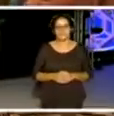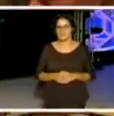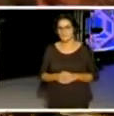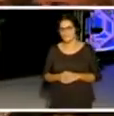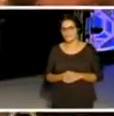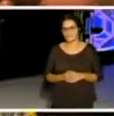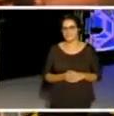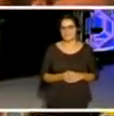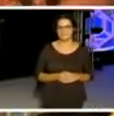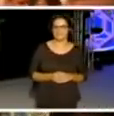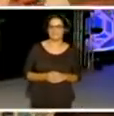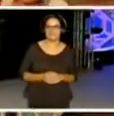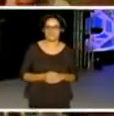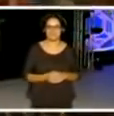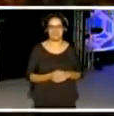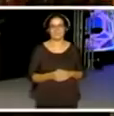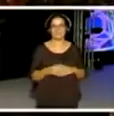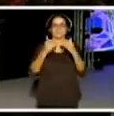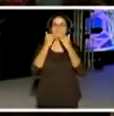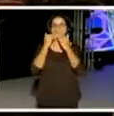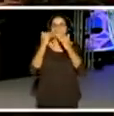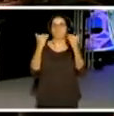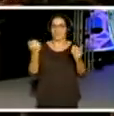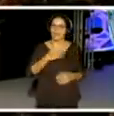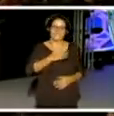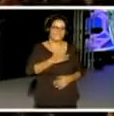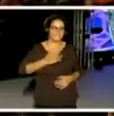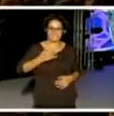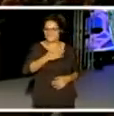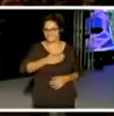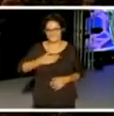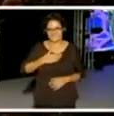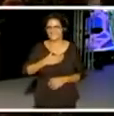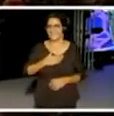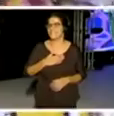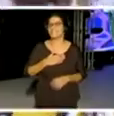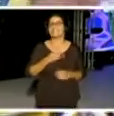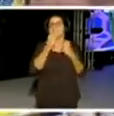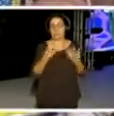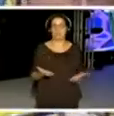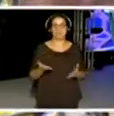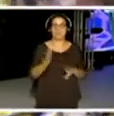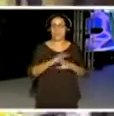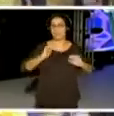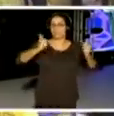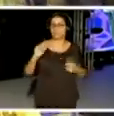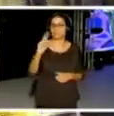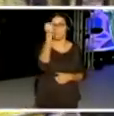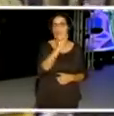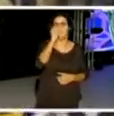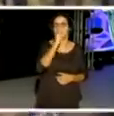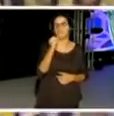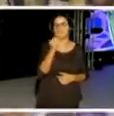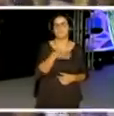mi buen amigo Primi. Muchas gracias. Qué gustazo. Siempre esperamos. Bueno, para empezar el primer tema, una